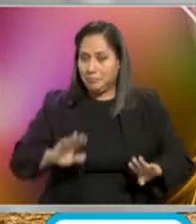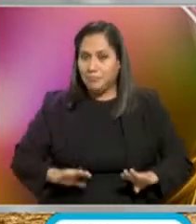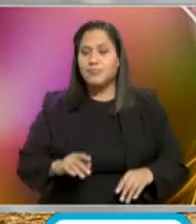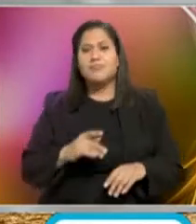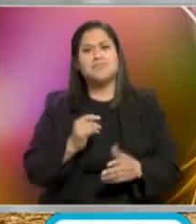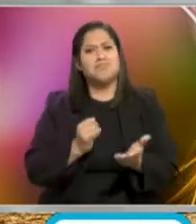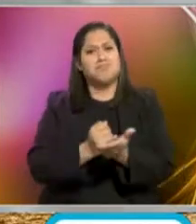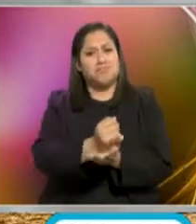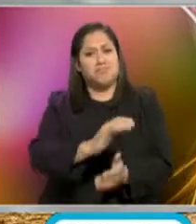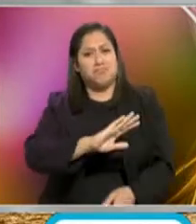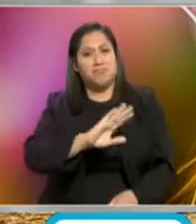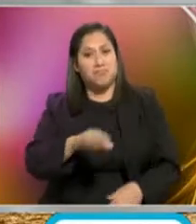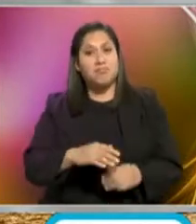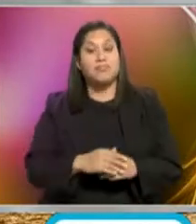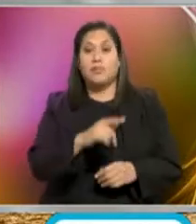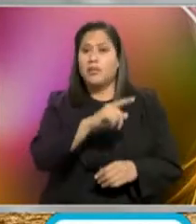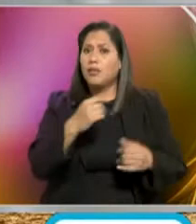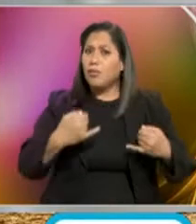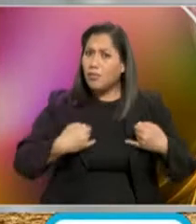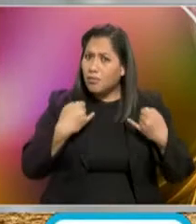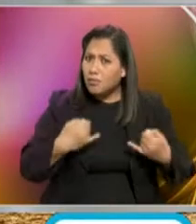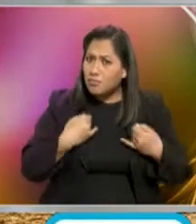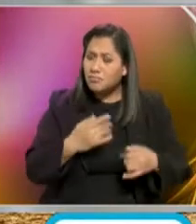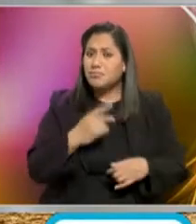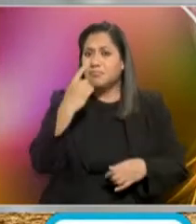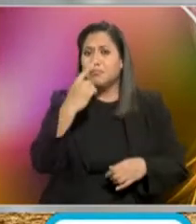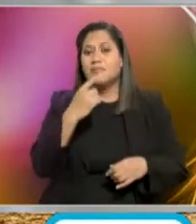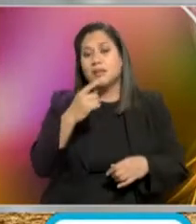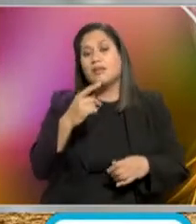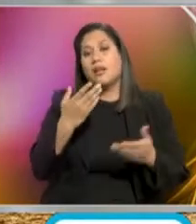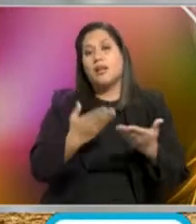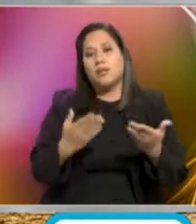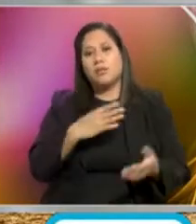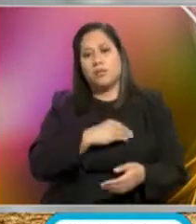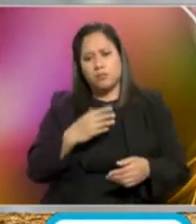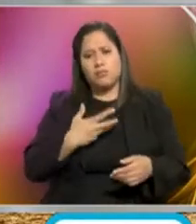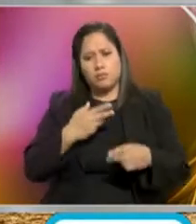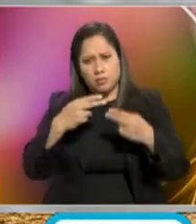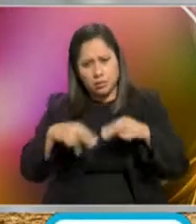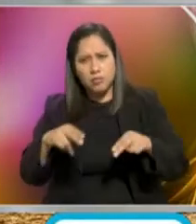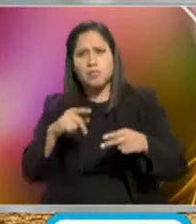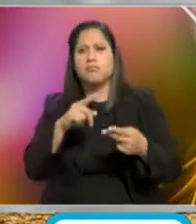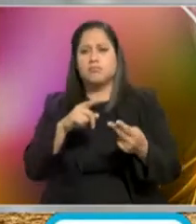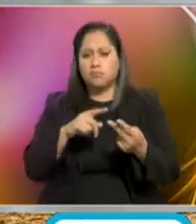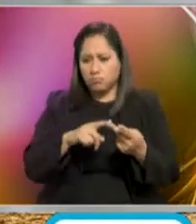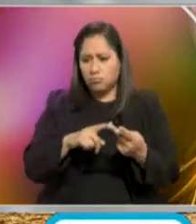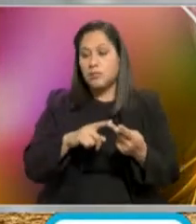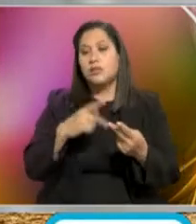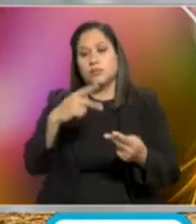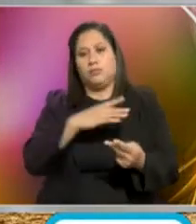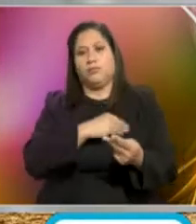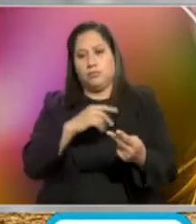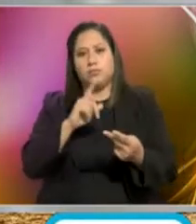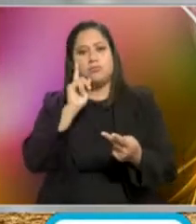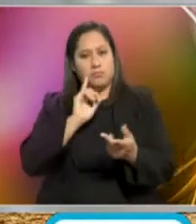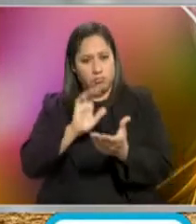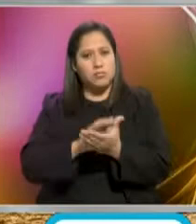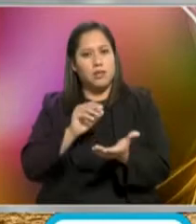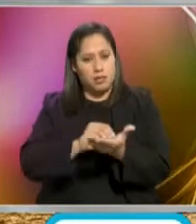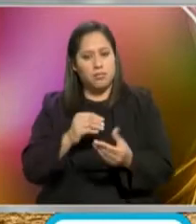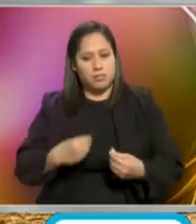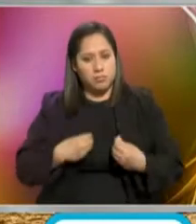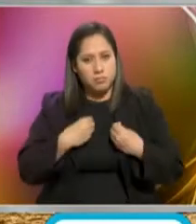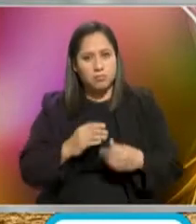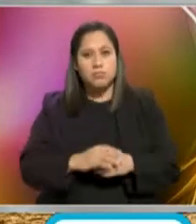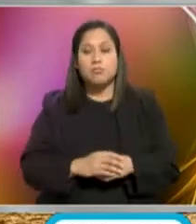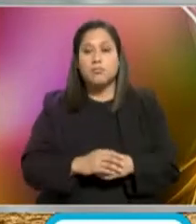decidió morir. La verdad es que estaba demasiado joven. Y obviamente le sobreviven ahorita nietos, Nietos, sus hijos, su sus esposa hijos. está viva todavía, Ah, me